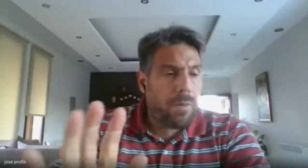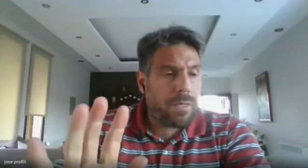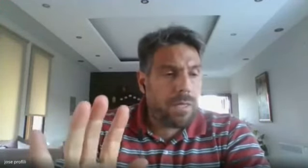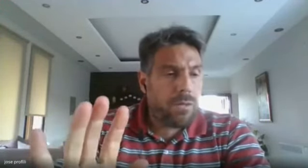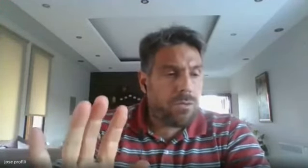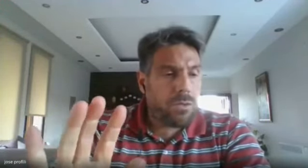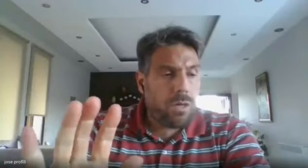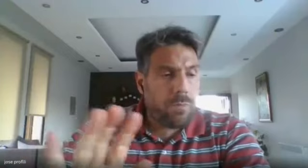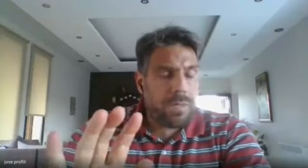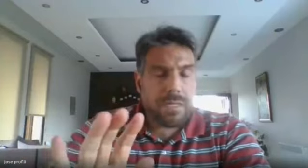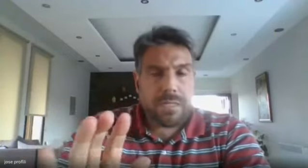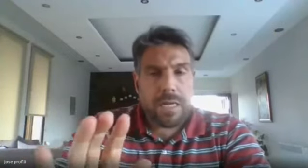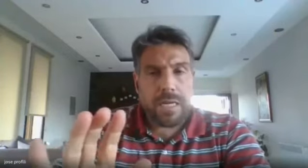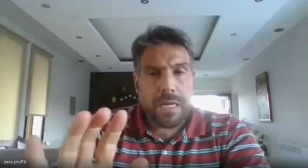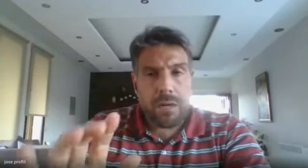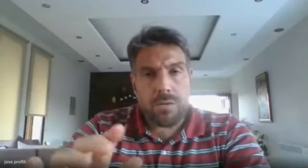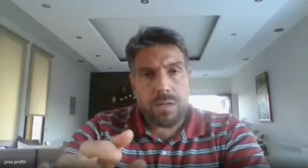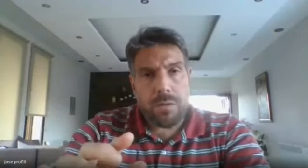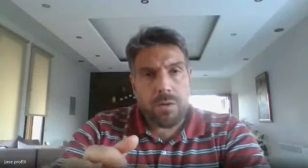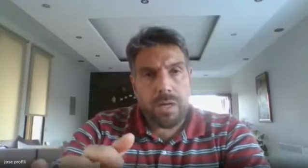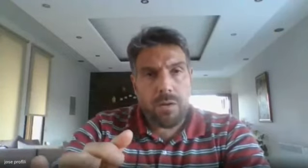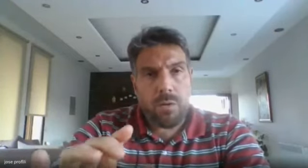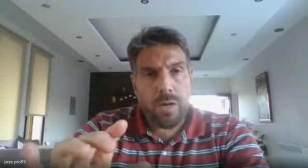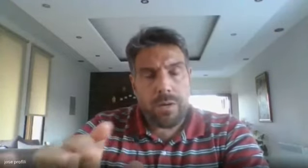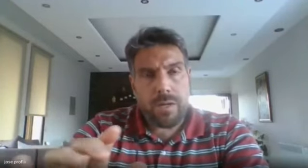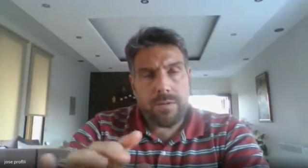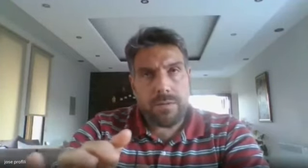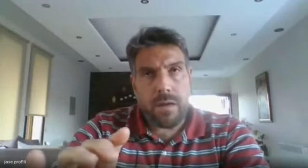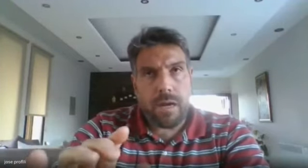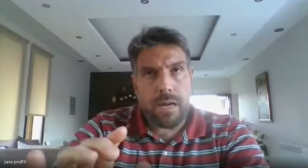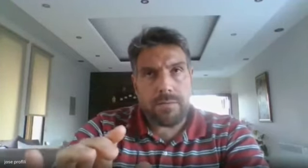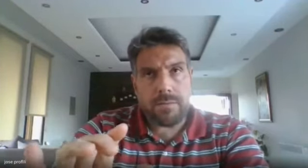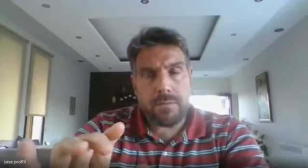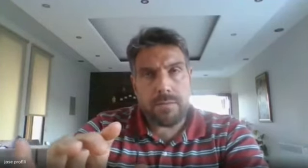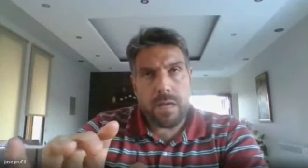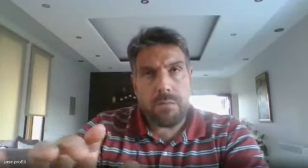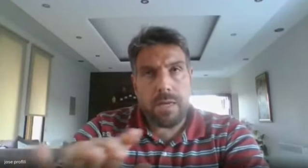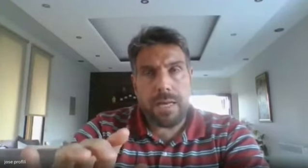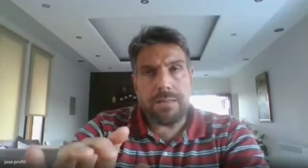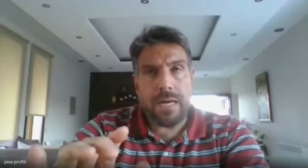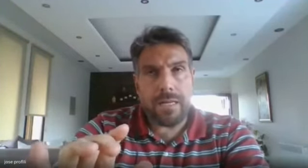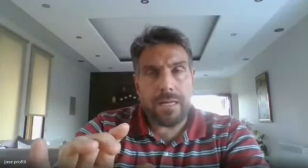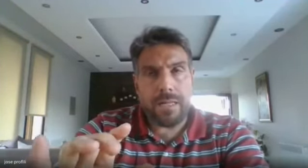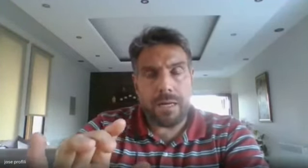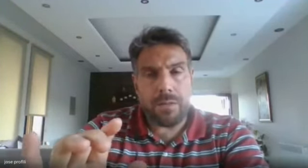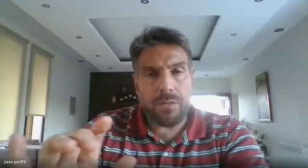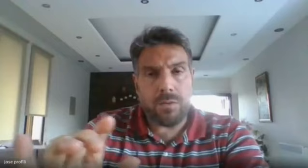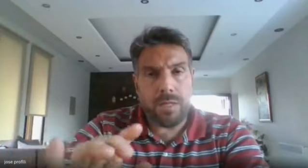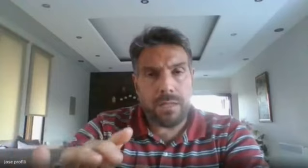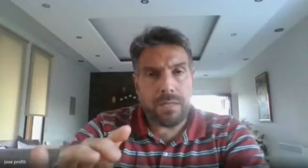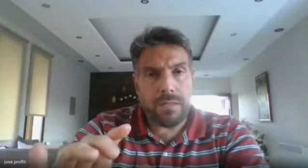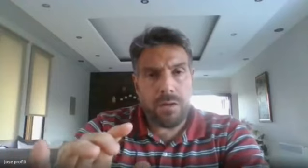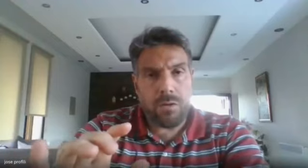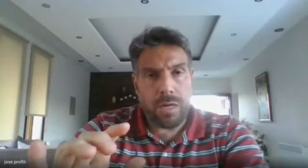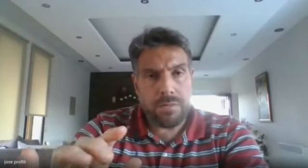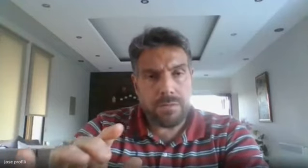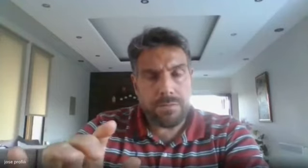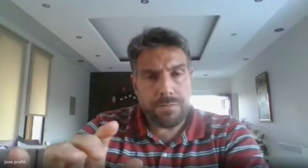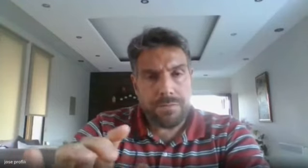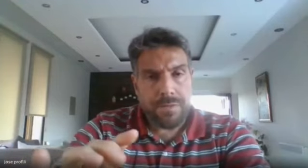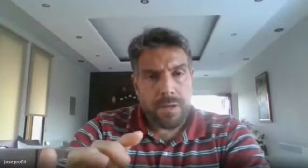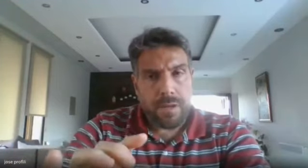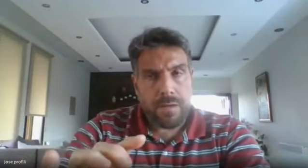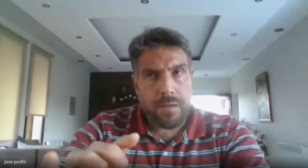Es la materia, nosotros en la presencialidad la cursamos los días jueves a las 6:30 de la tarde hasta las 21:30